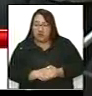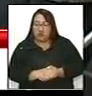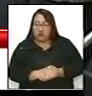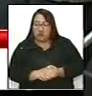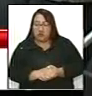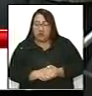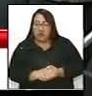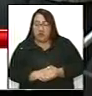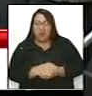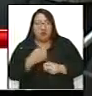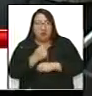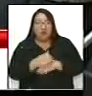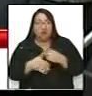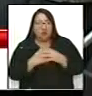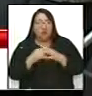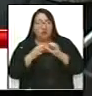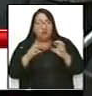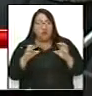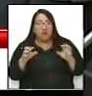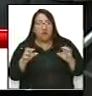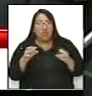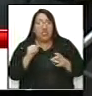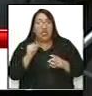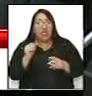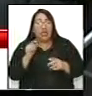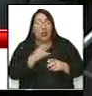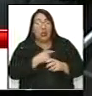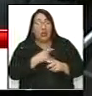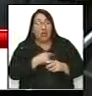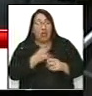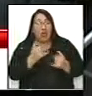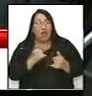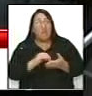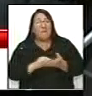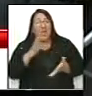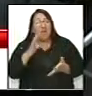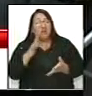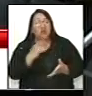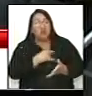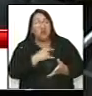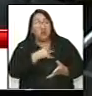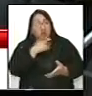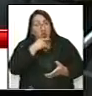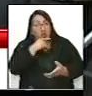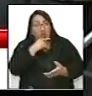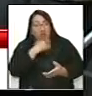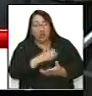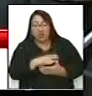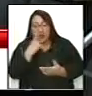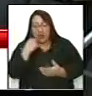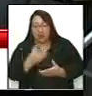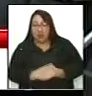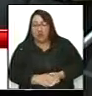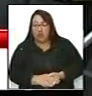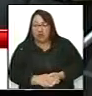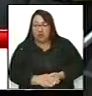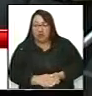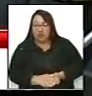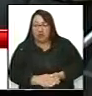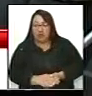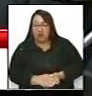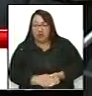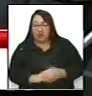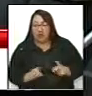vencido en la población masculina en las universidades. Hoy en día hay más mujeres en las universidades peruanas que hombres. Pero